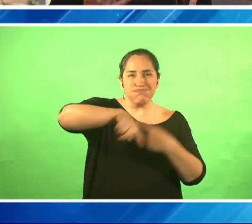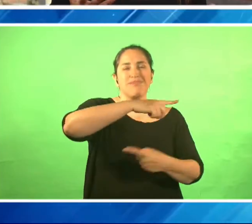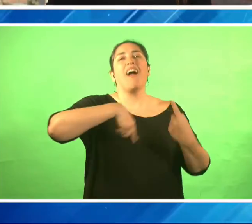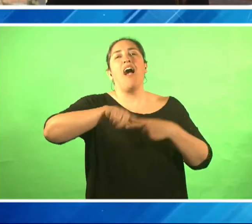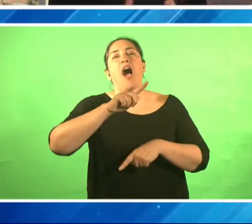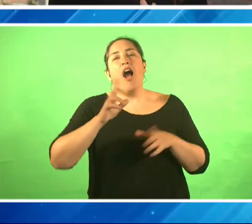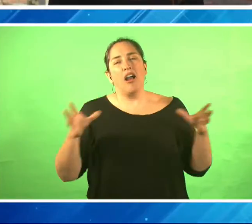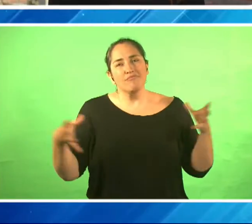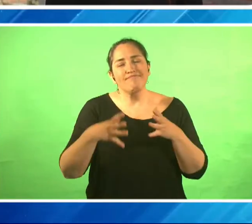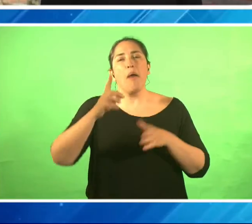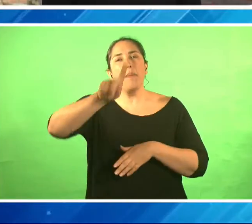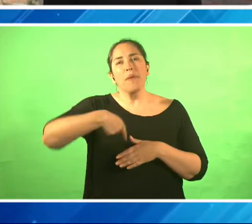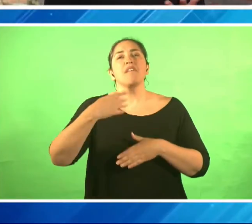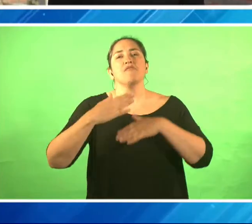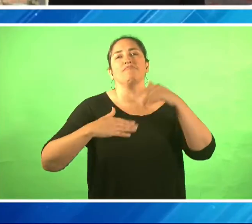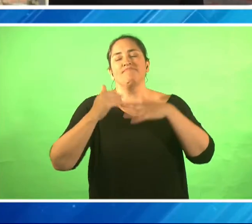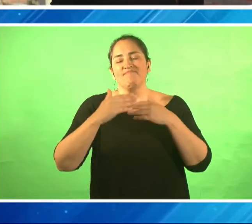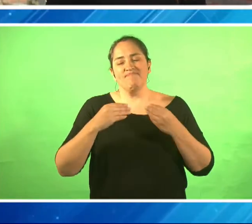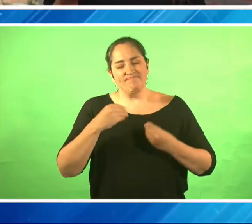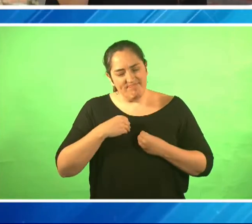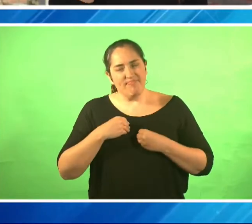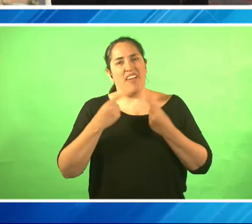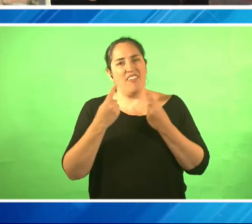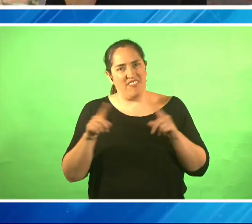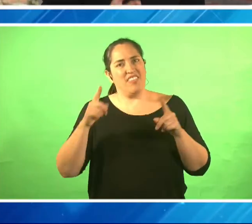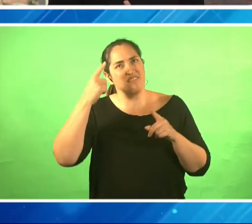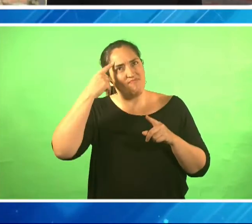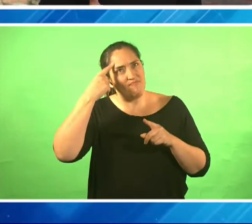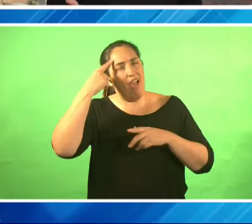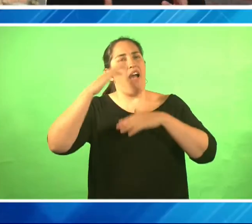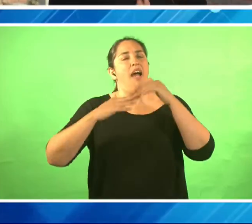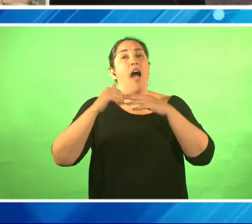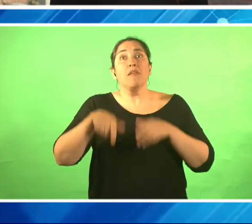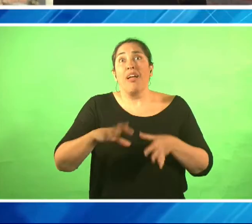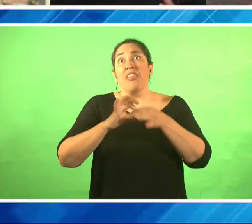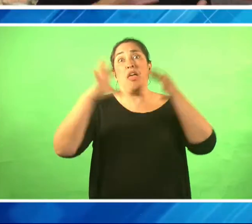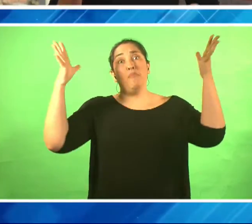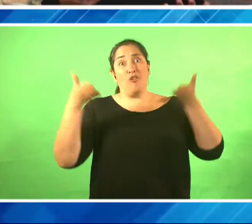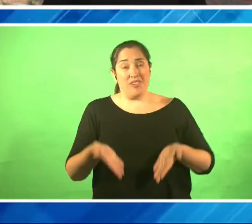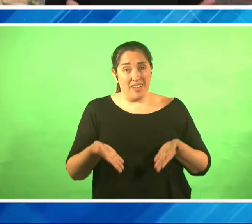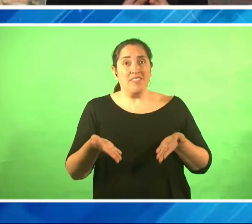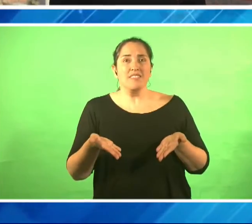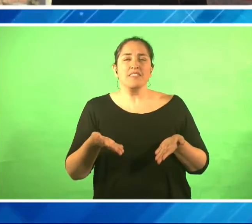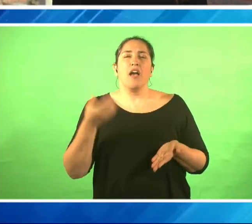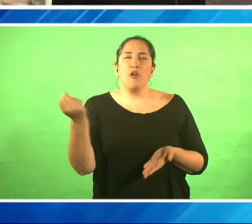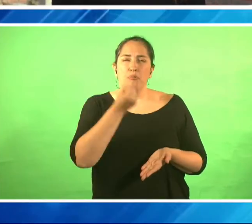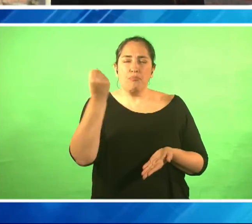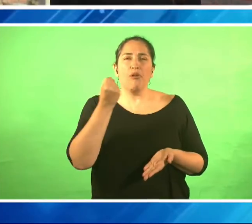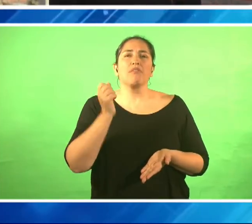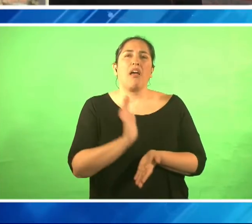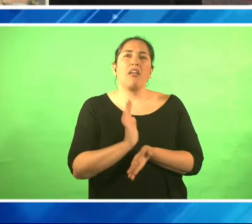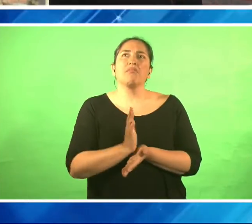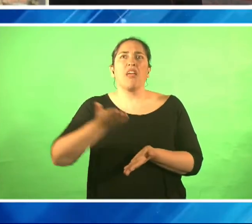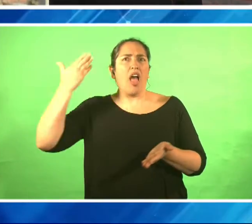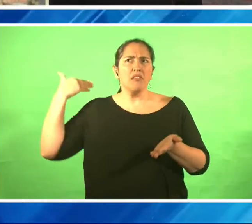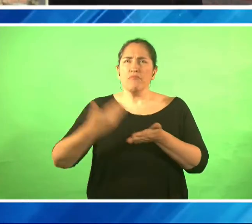colectivamente vamos construyendo otros sentidos, y no hay otra forma, digamos, ¿no?, en democracia de poder saldar esas deudas y